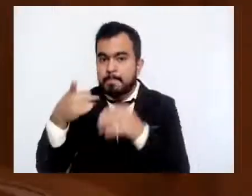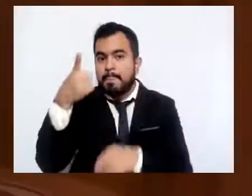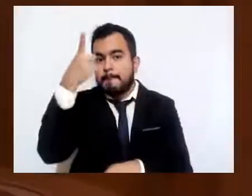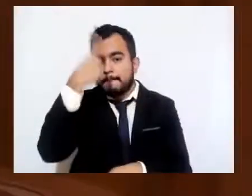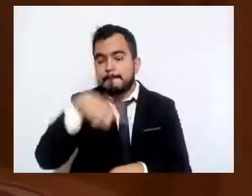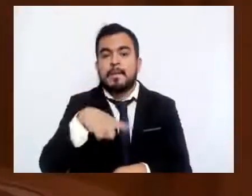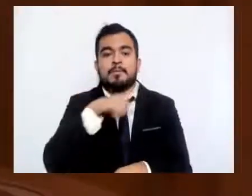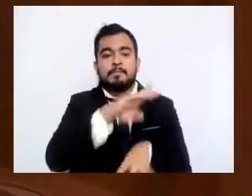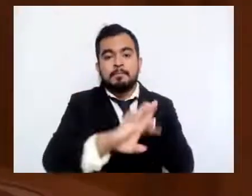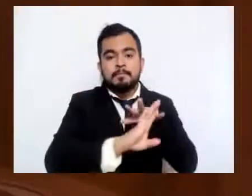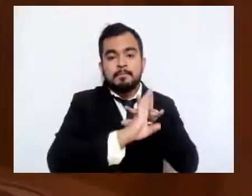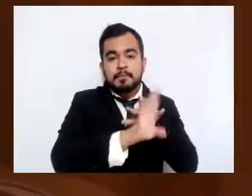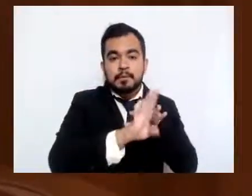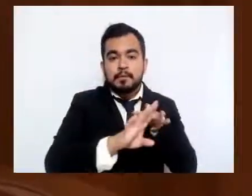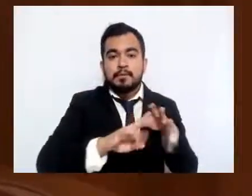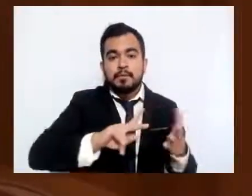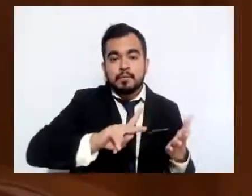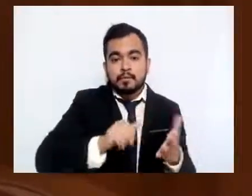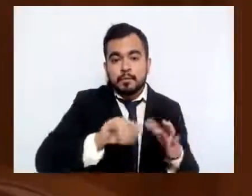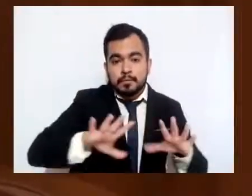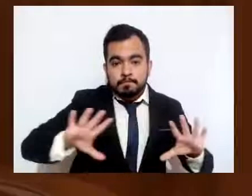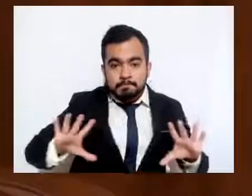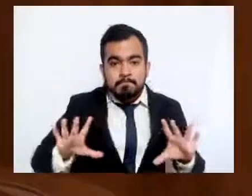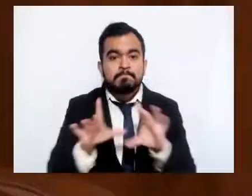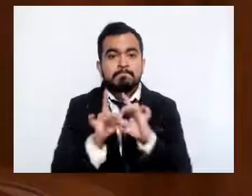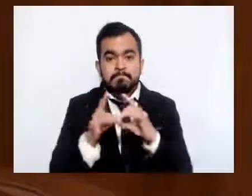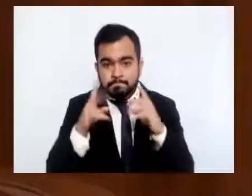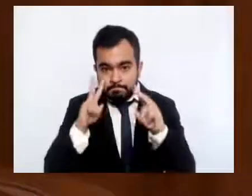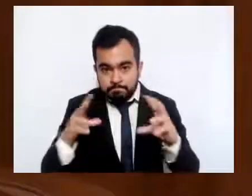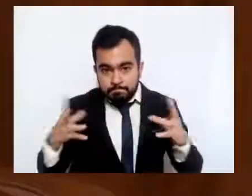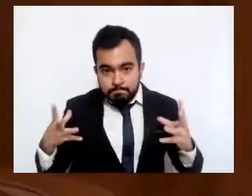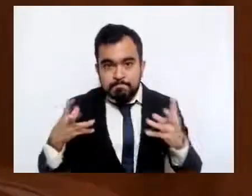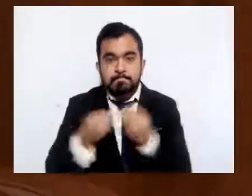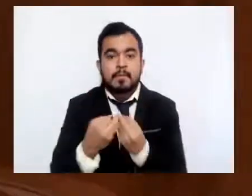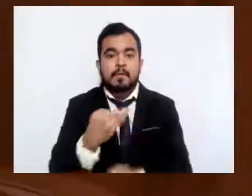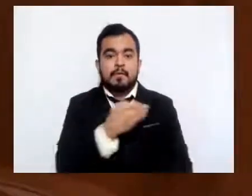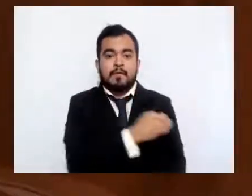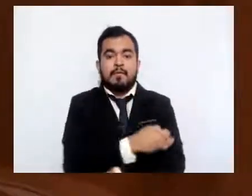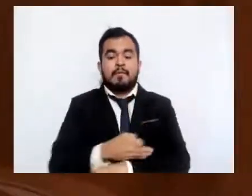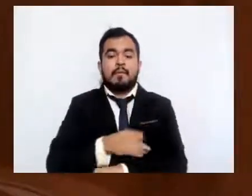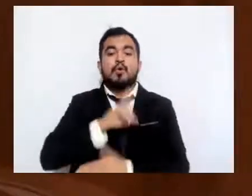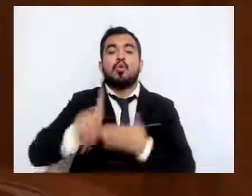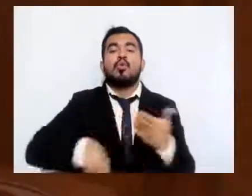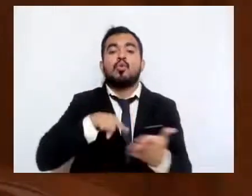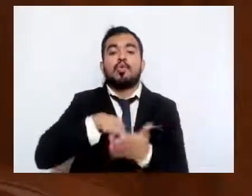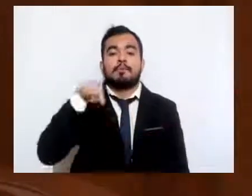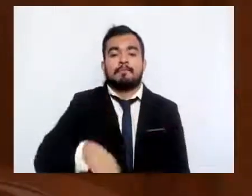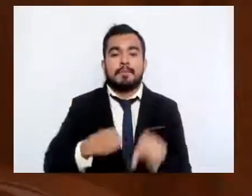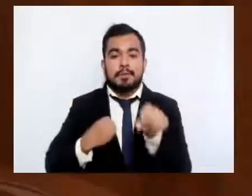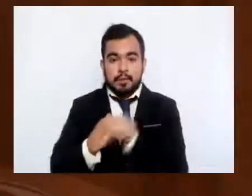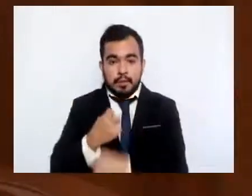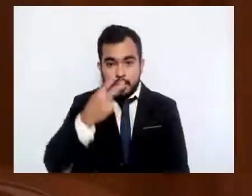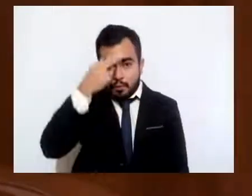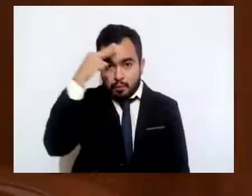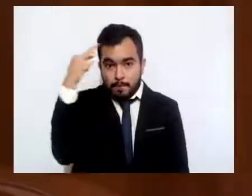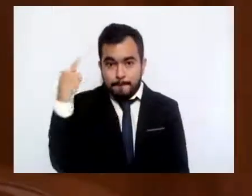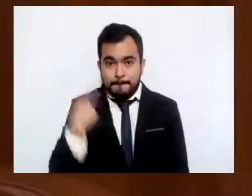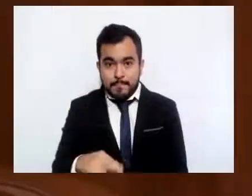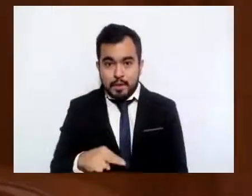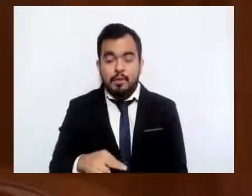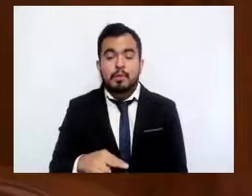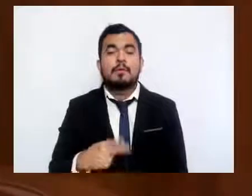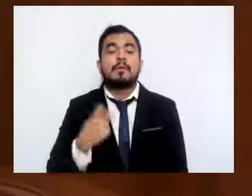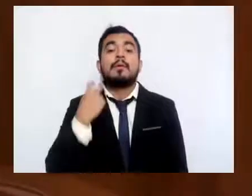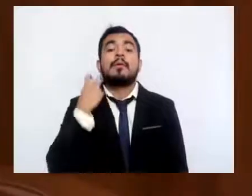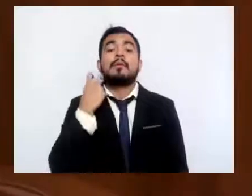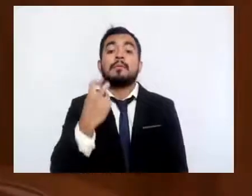fuera de su lugar de origen, con sus familias radicadas en el Estado y que podrán ser contemplados desde la legislación en